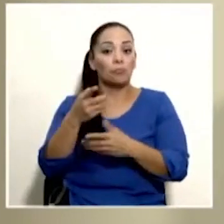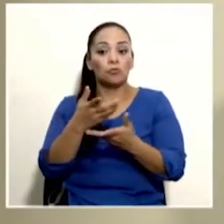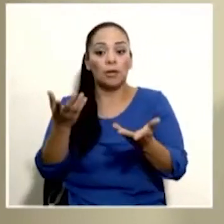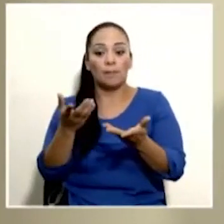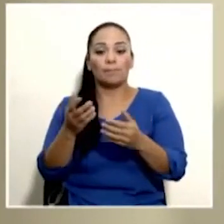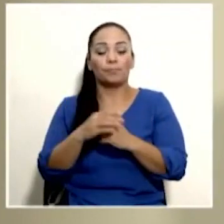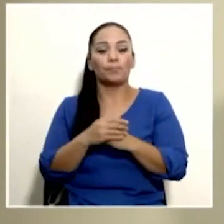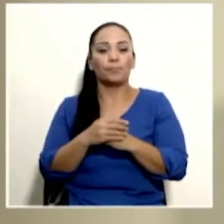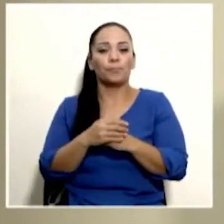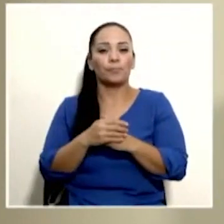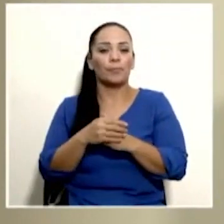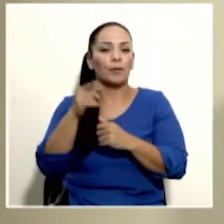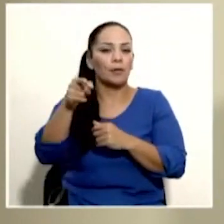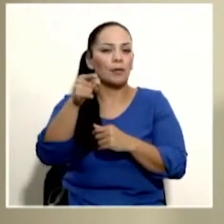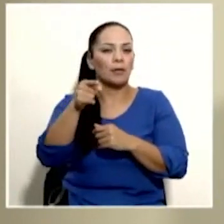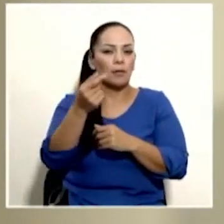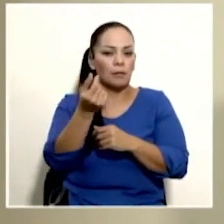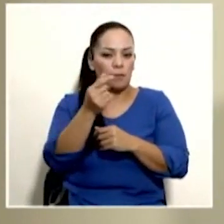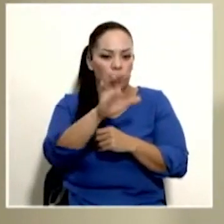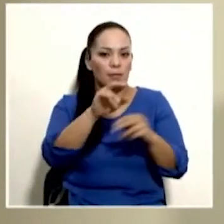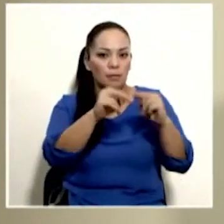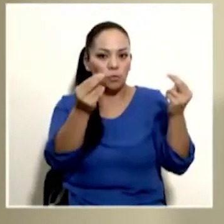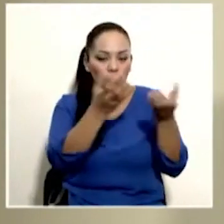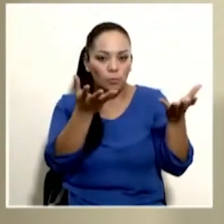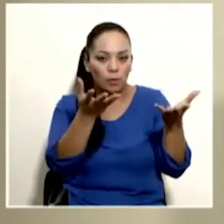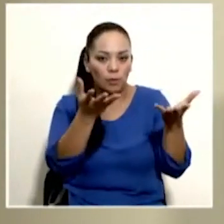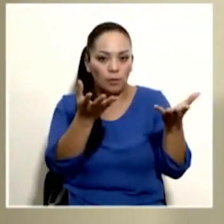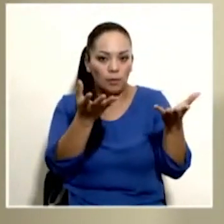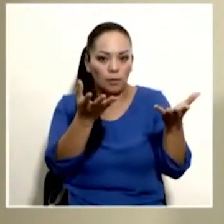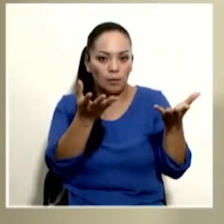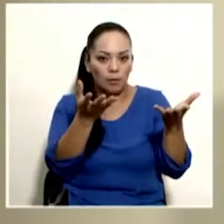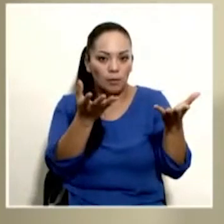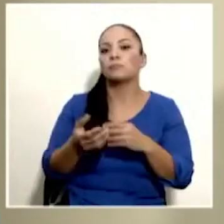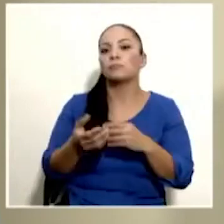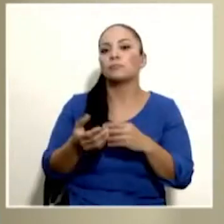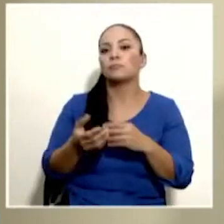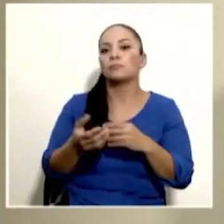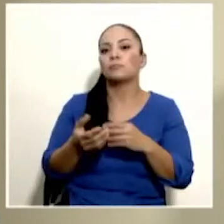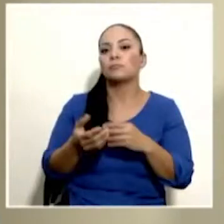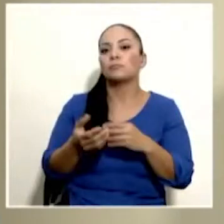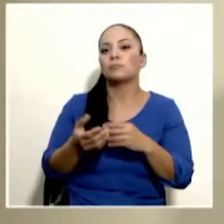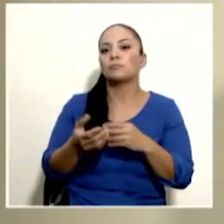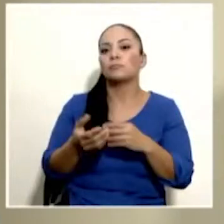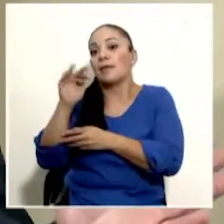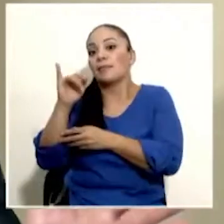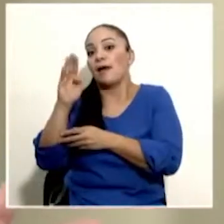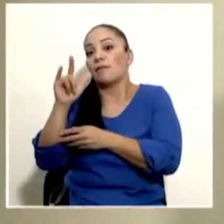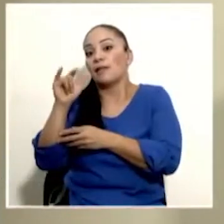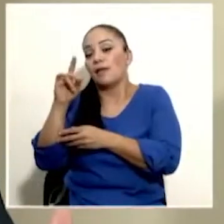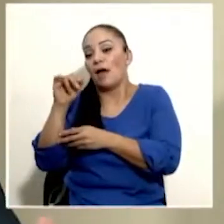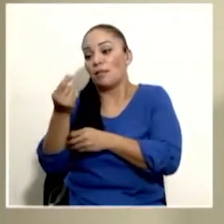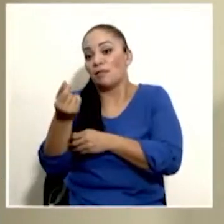la caja es pública de las naciones públicas es información la rentabilidad en acción va es público